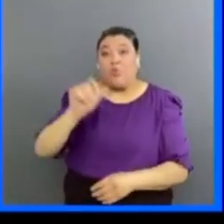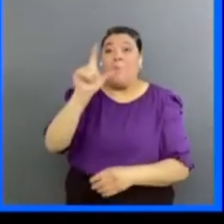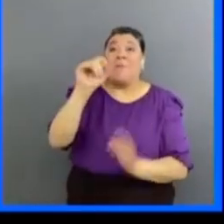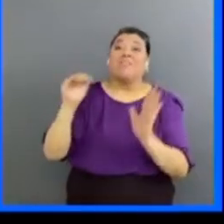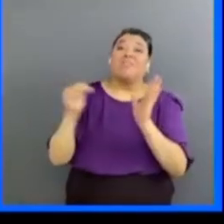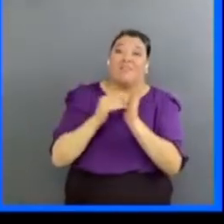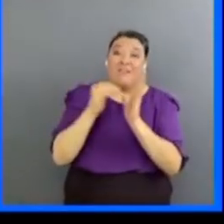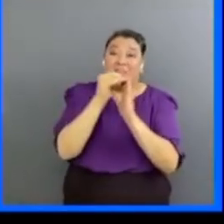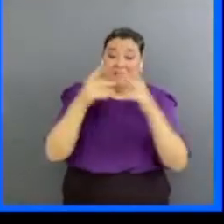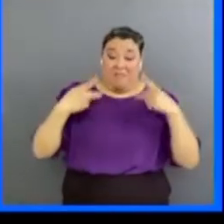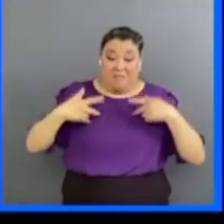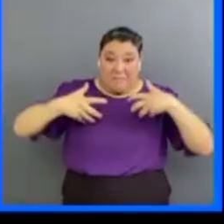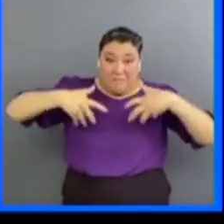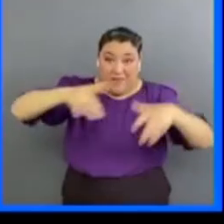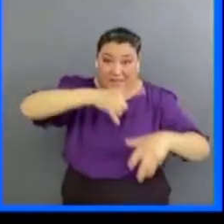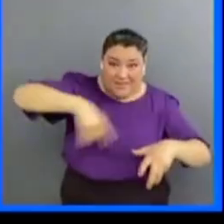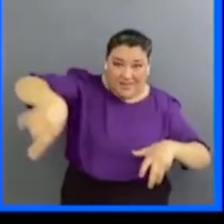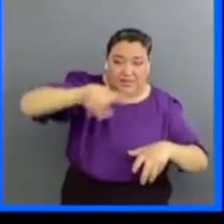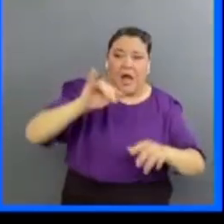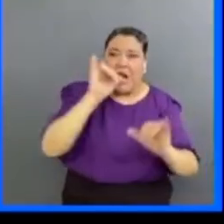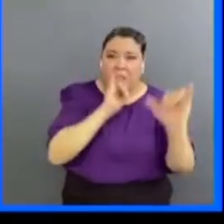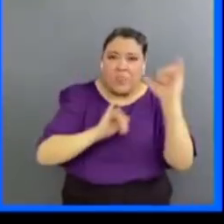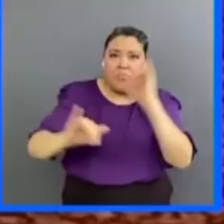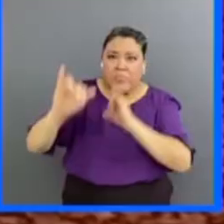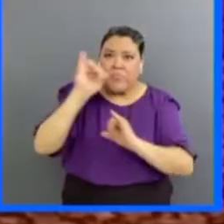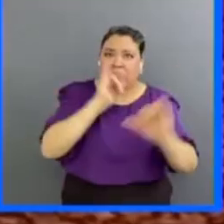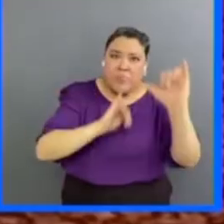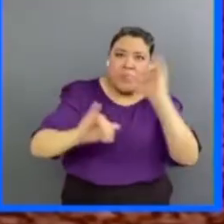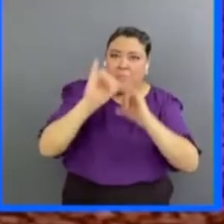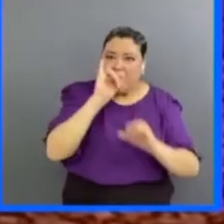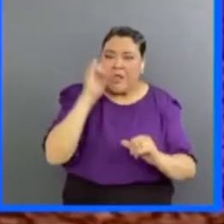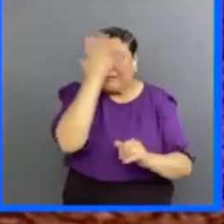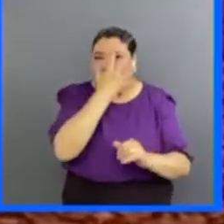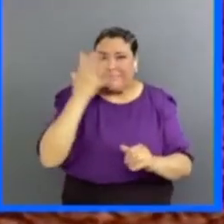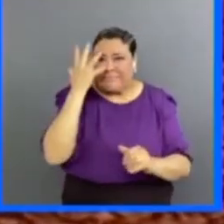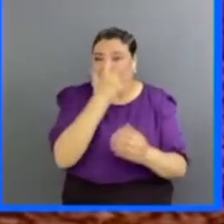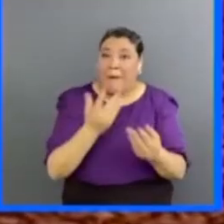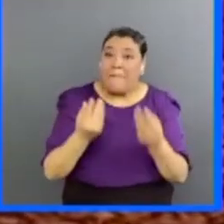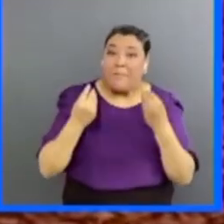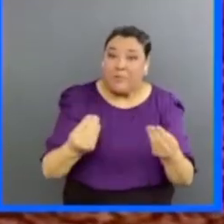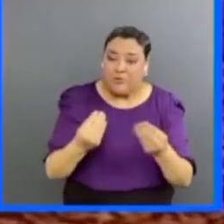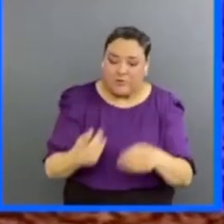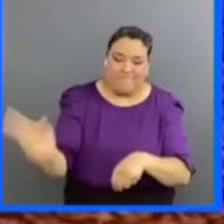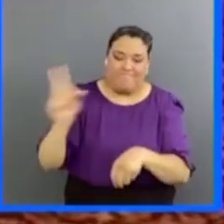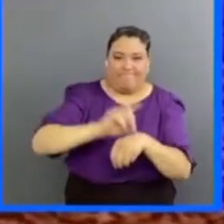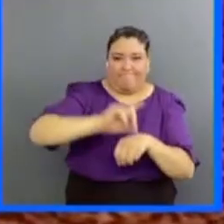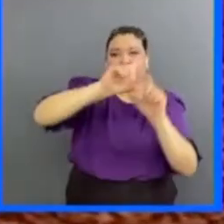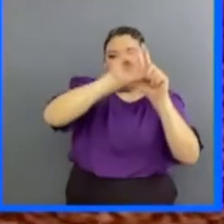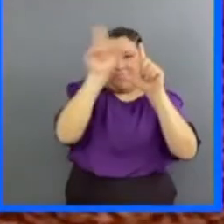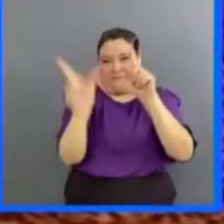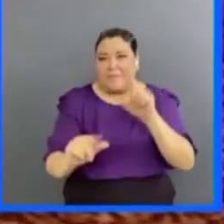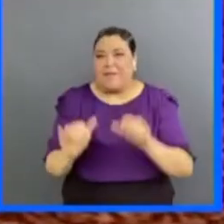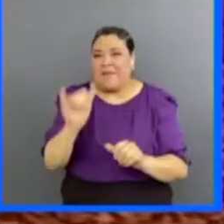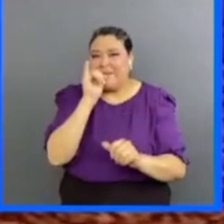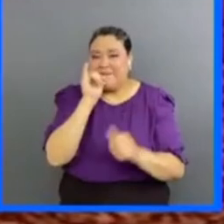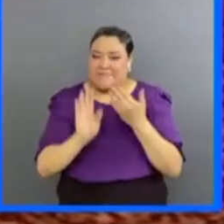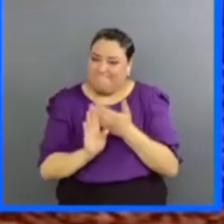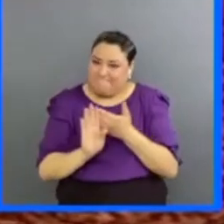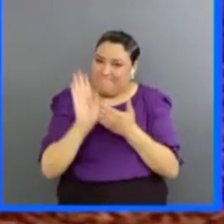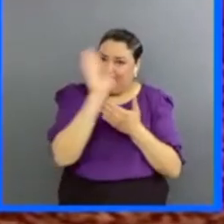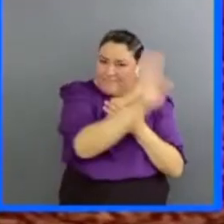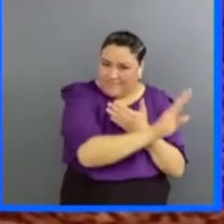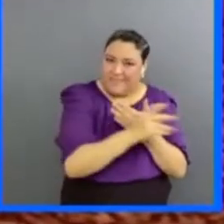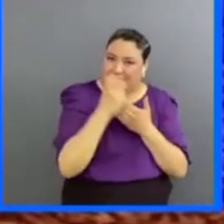México presentan un consumo problemático con el alcohol. En el marco del Día Nacional contra el Uso Nocivo de Bebidas Alcohólicas,